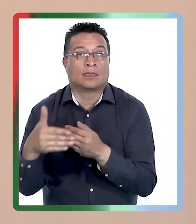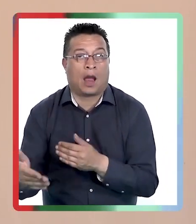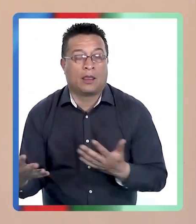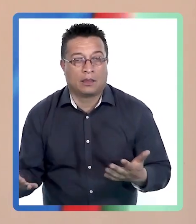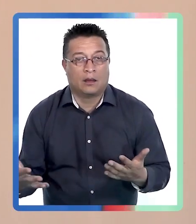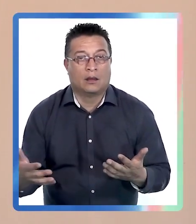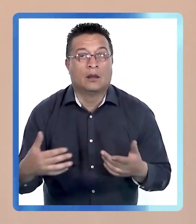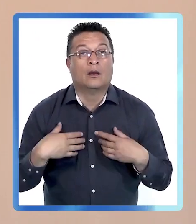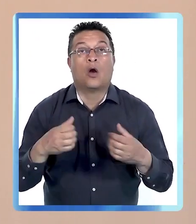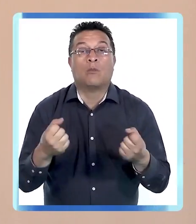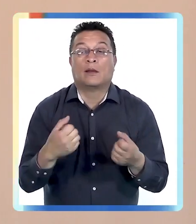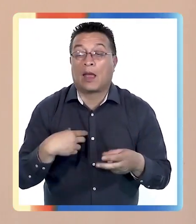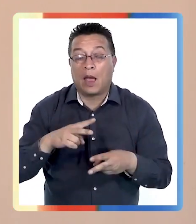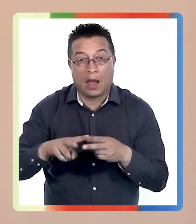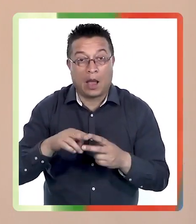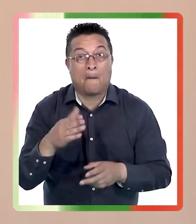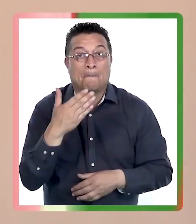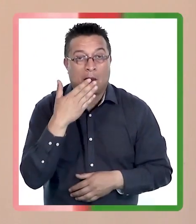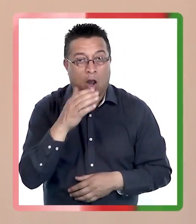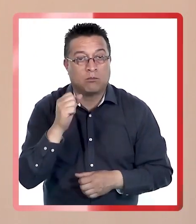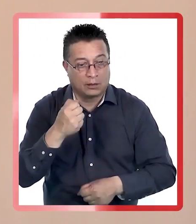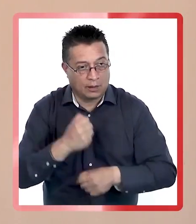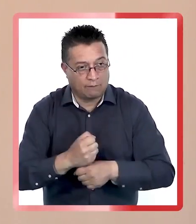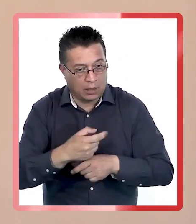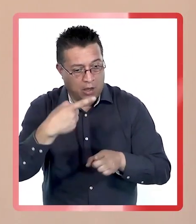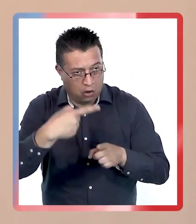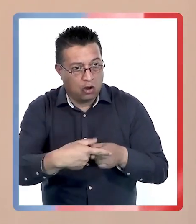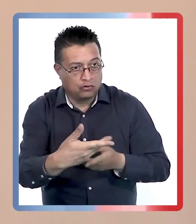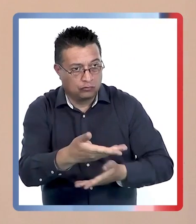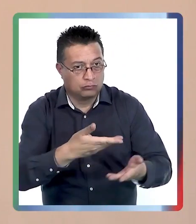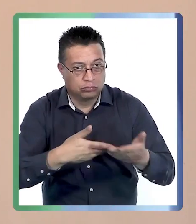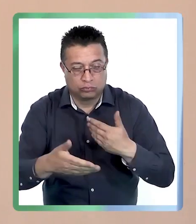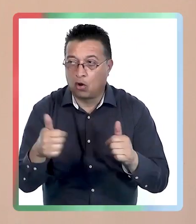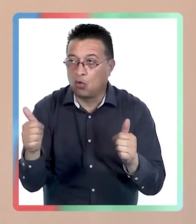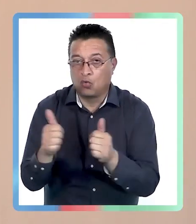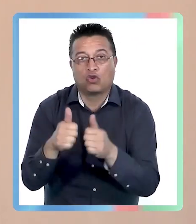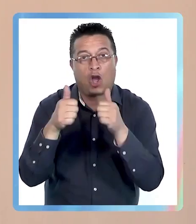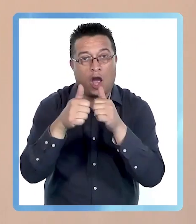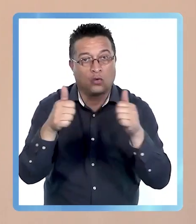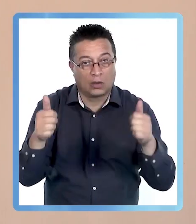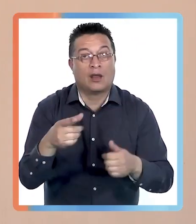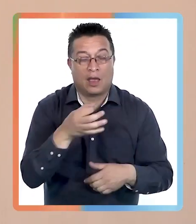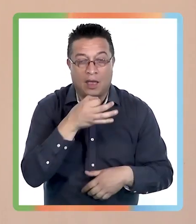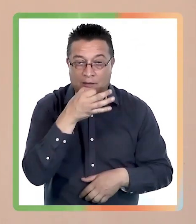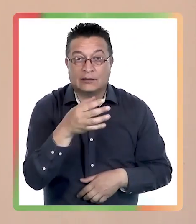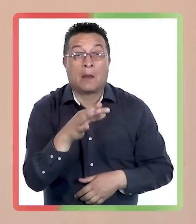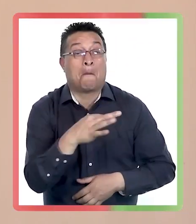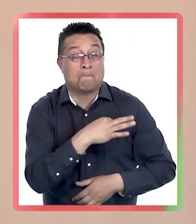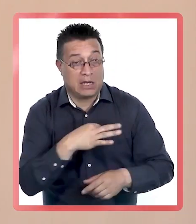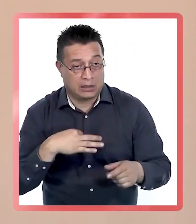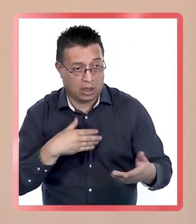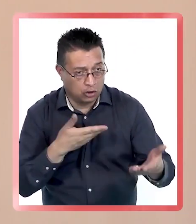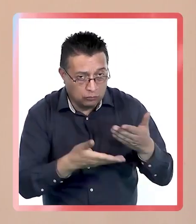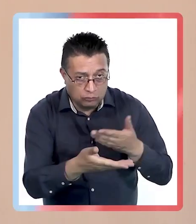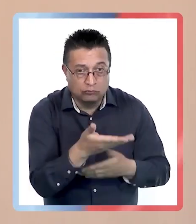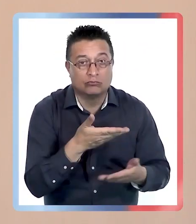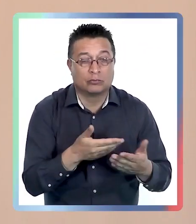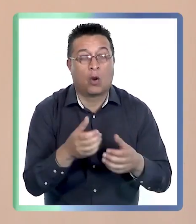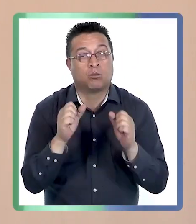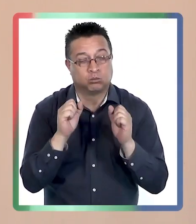tarde entonces lo podríamos hacer mejor si trabajamos colaborativamente también con las autoridades como tú dices con los